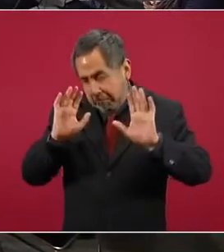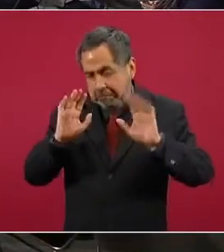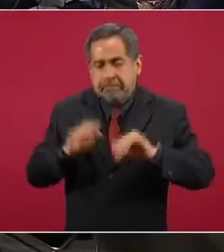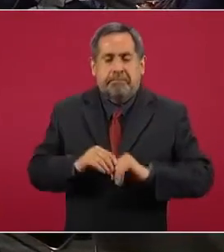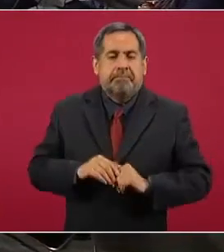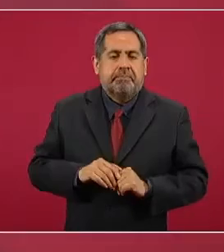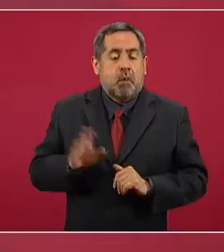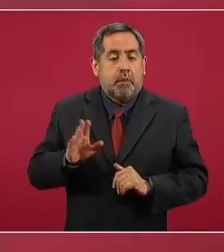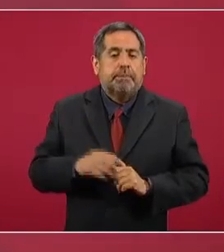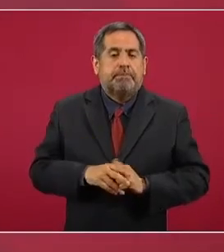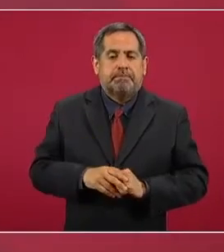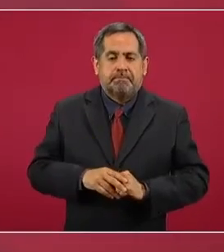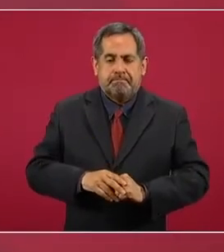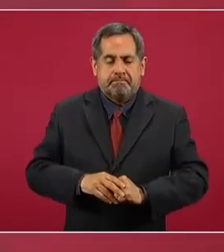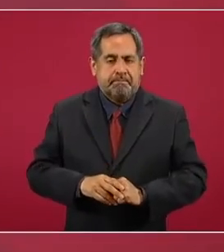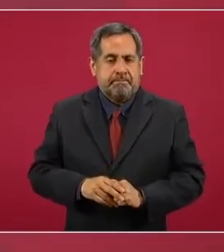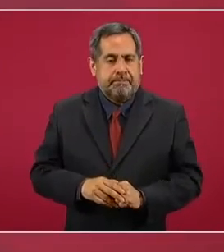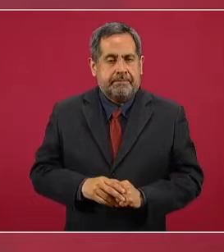Bueno,